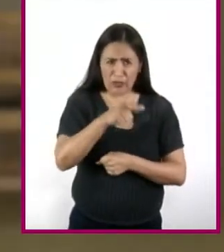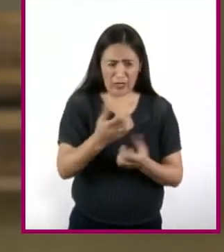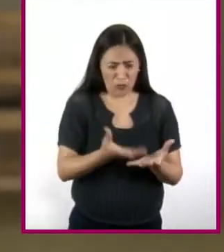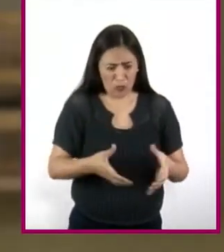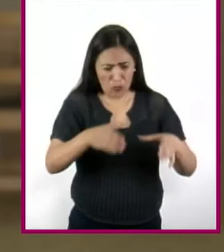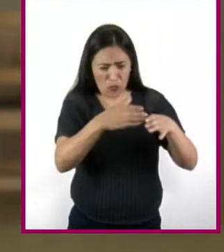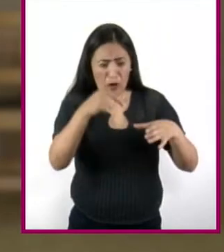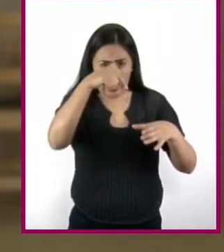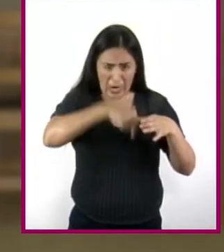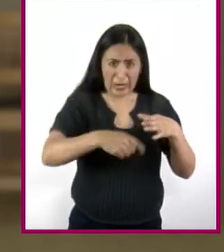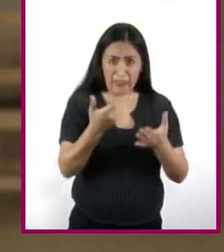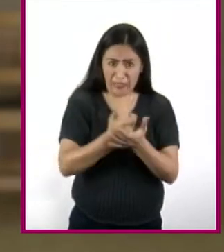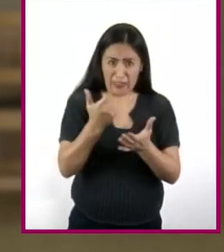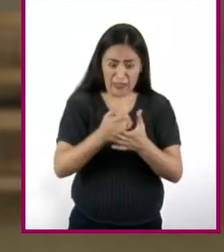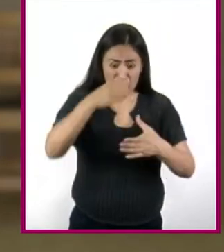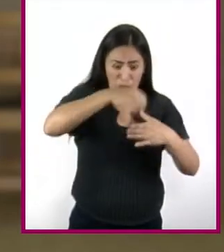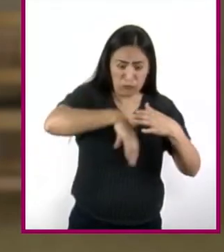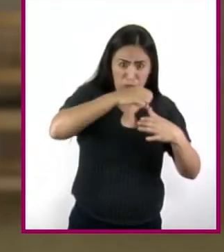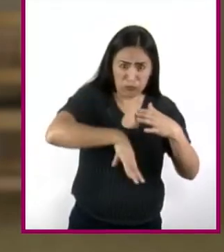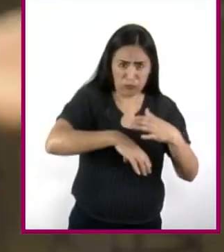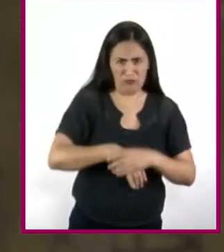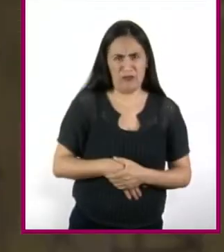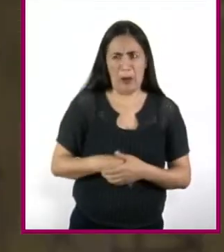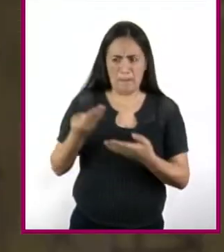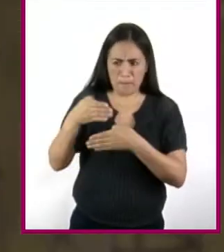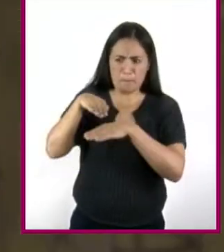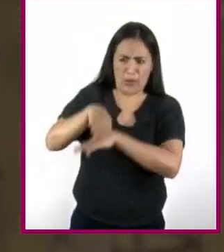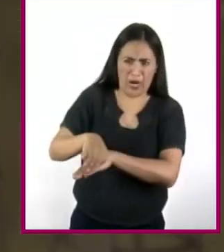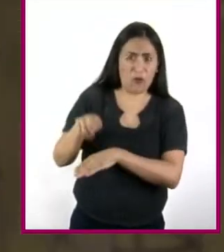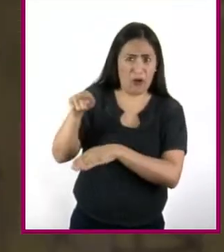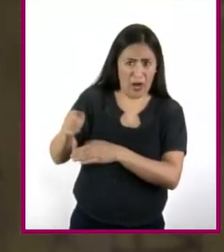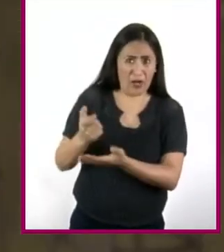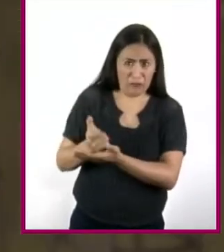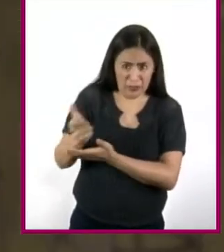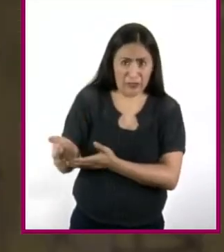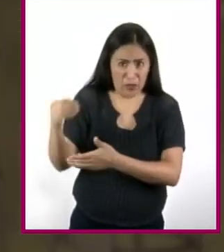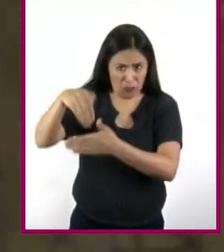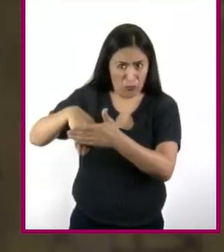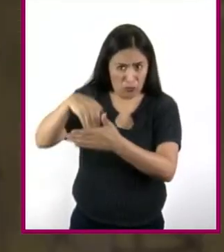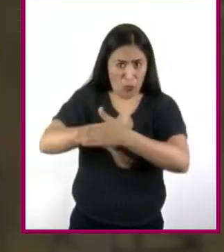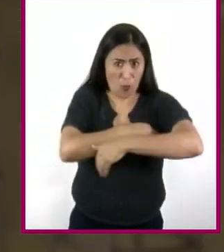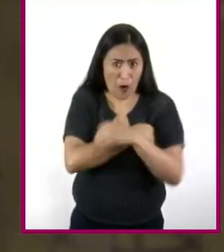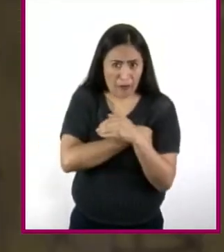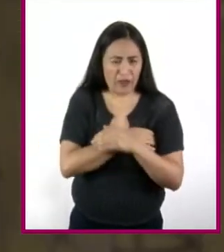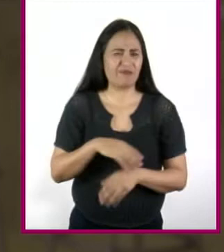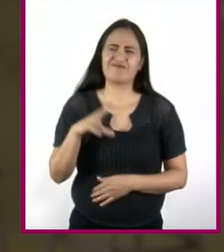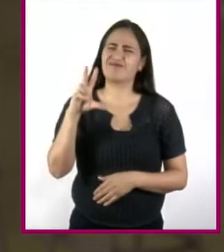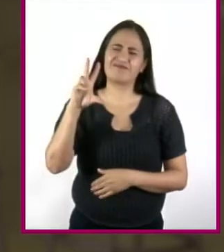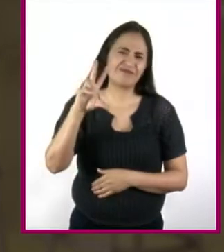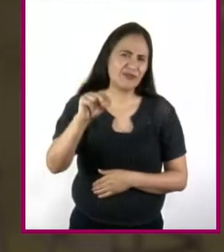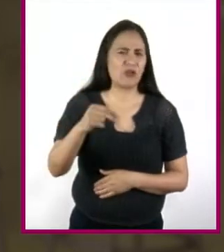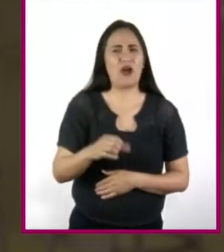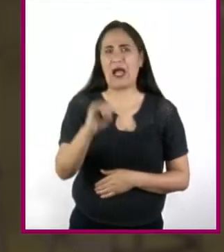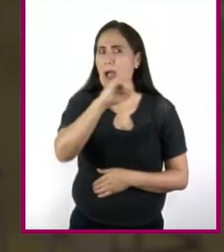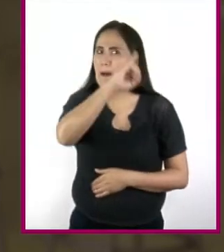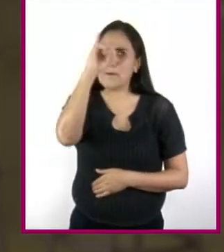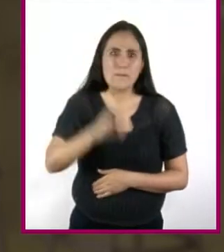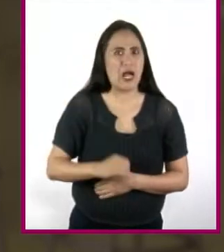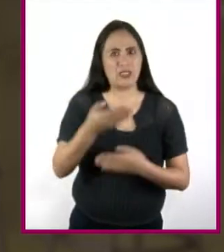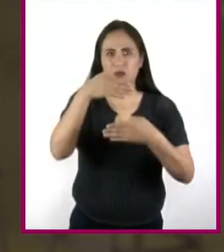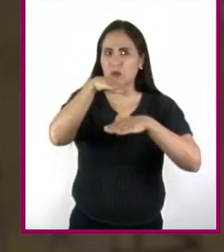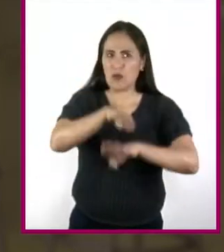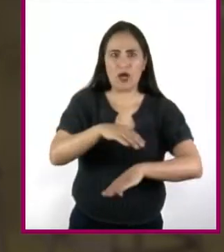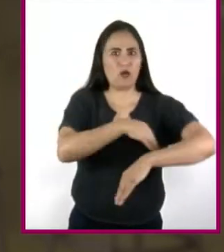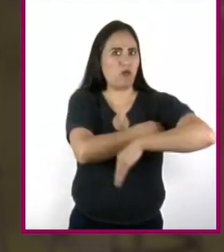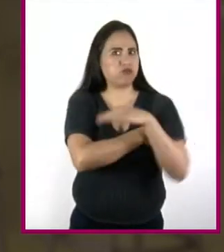jarrones? ¿No tenía todo en una cuenta de banco? No, hombre, Lu, para nada. Mi abue nunca tuvo una cuenta de banco. Y esa